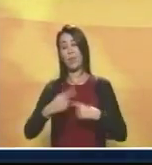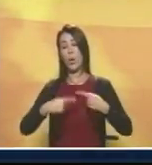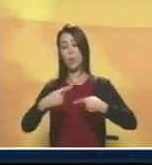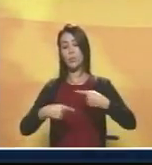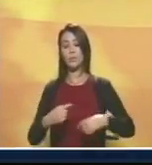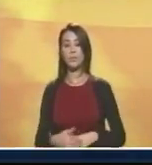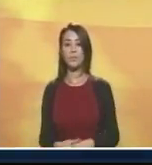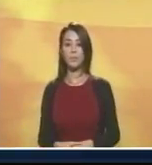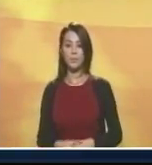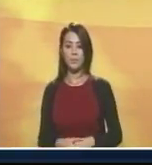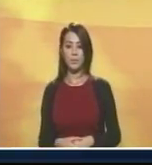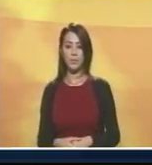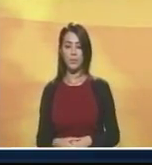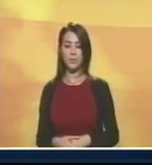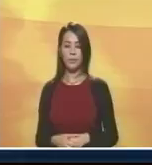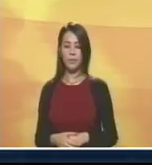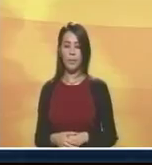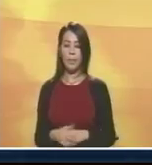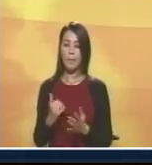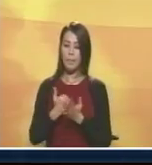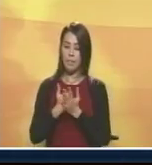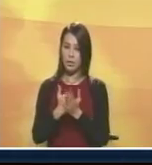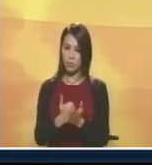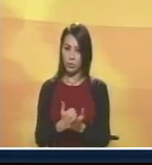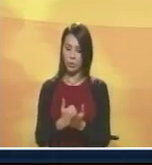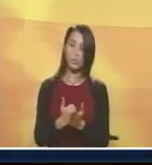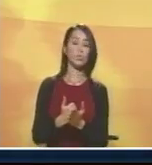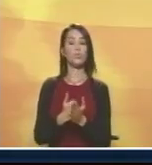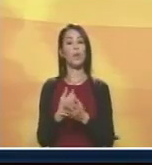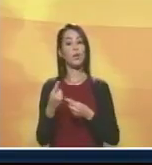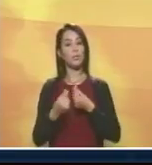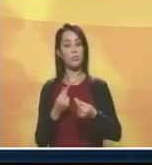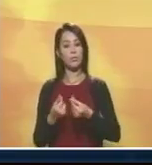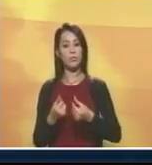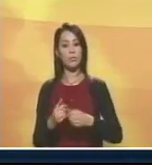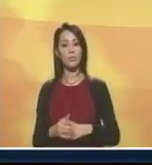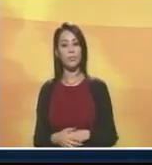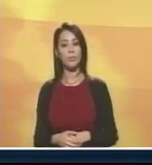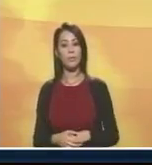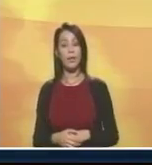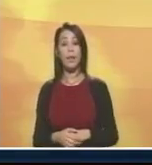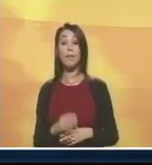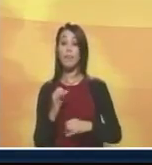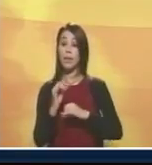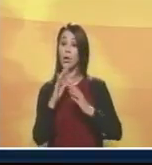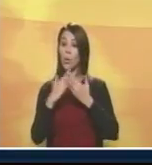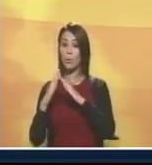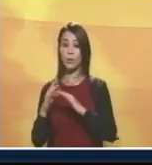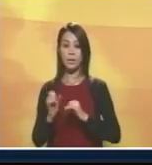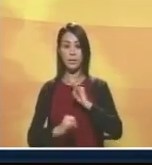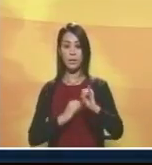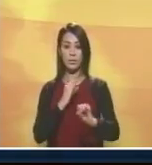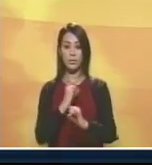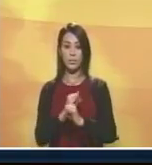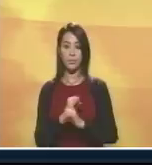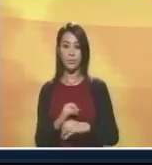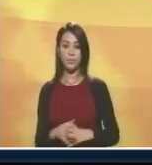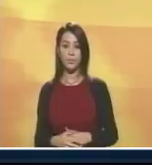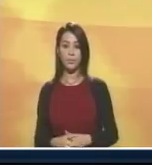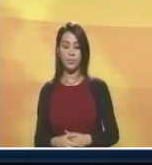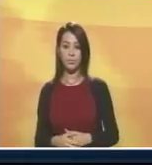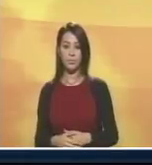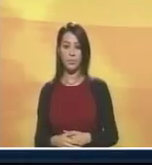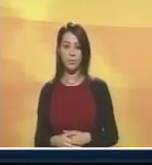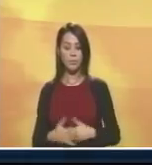las ofertas de ayudas económicas y de otra índole de la comunidad internacional, estamos en